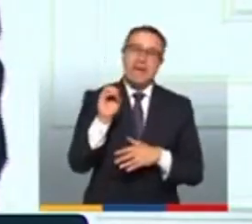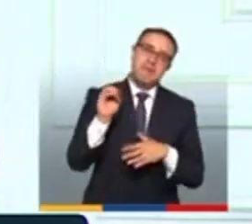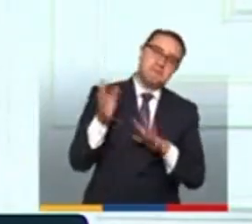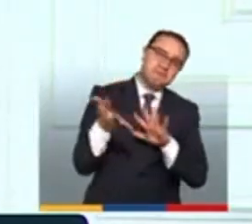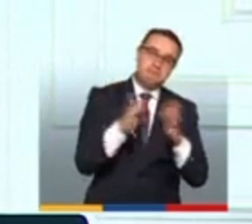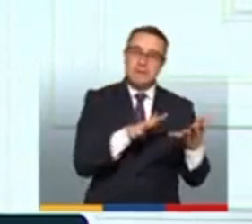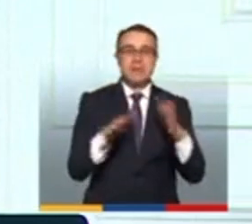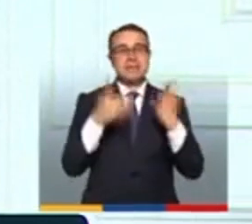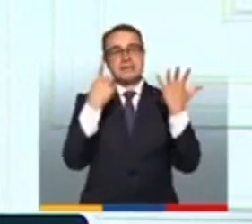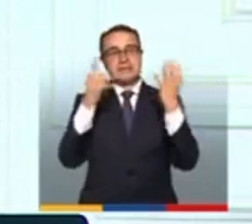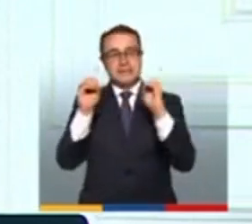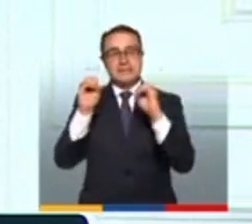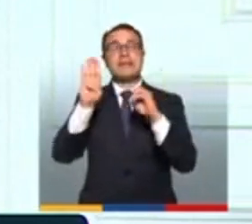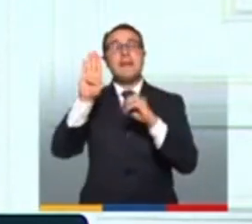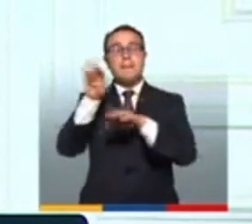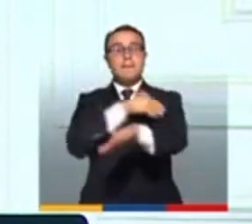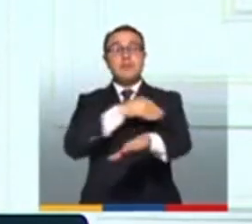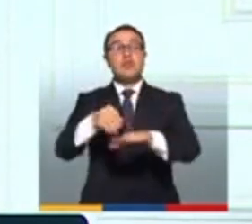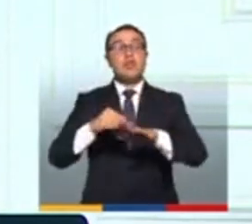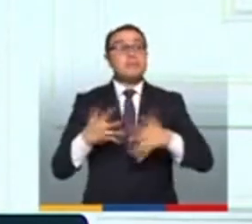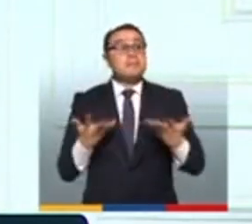billones, entonces, ¿qué hacemos?